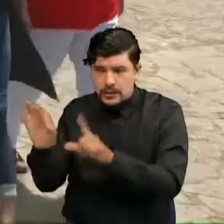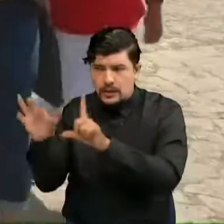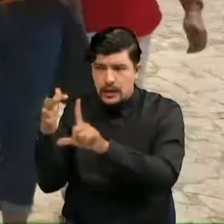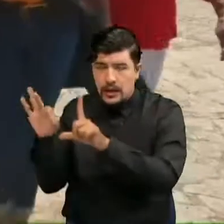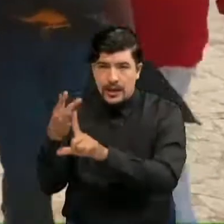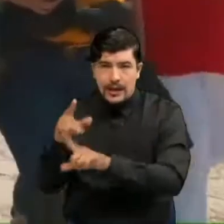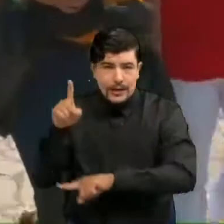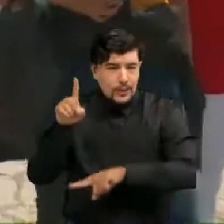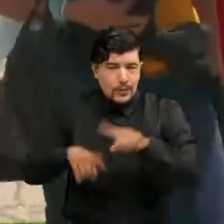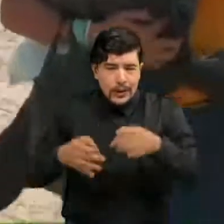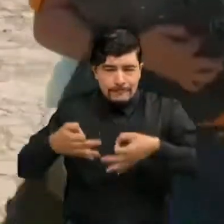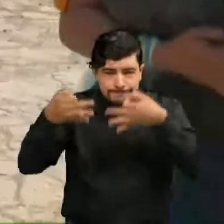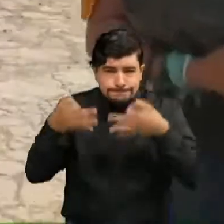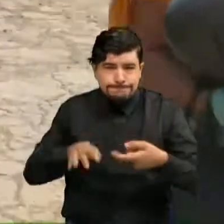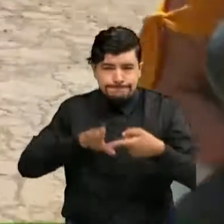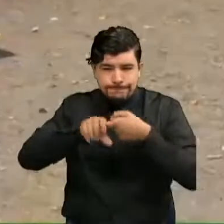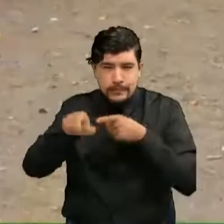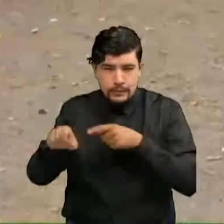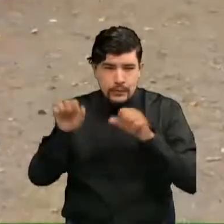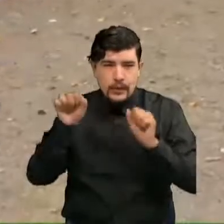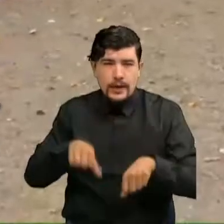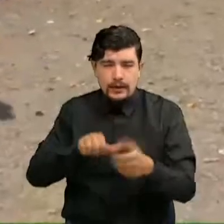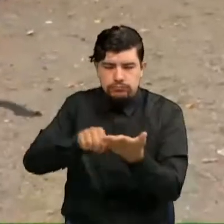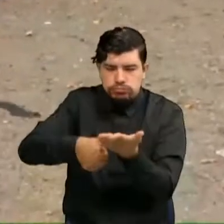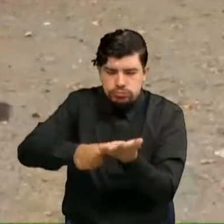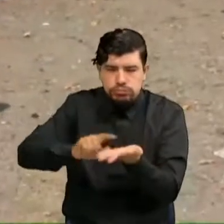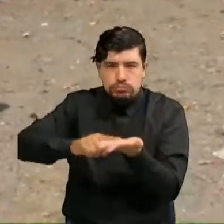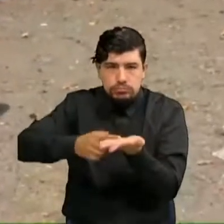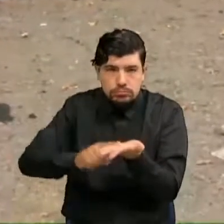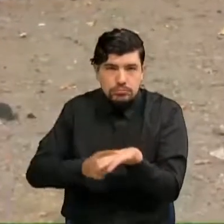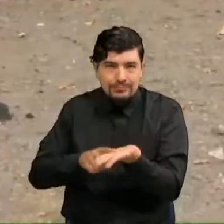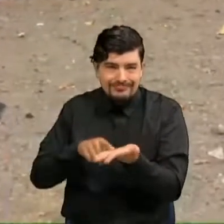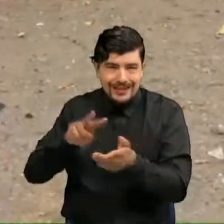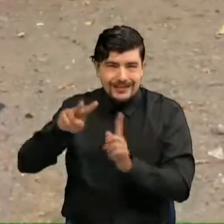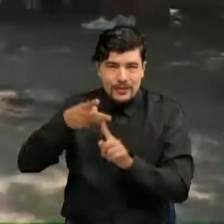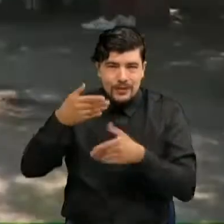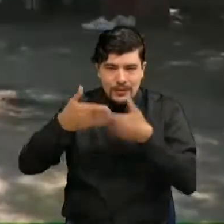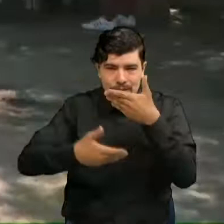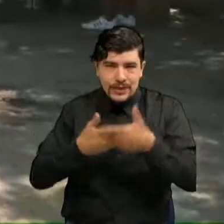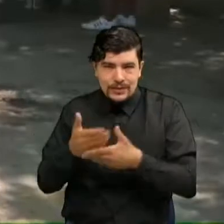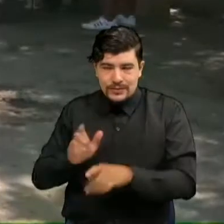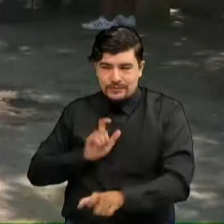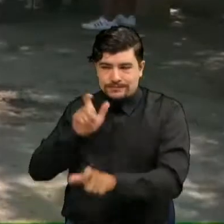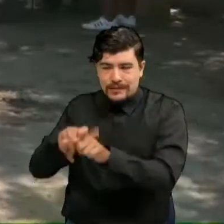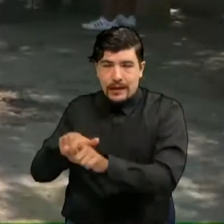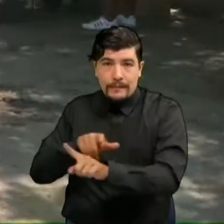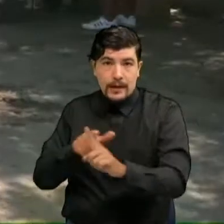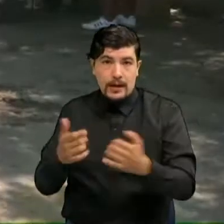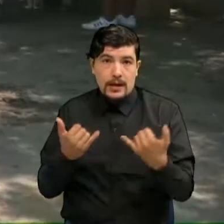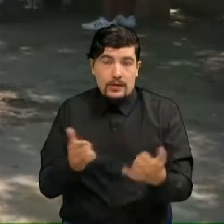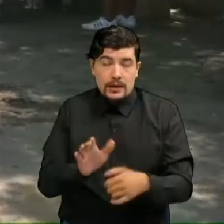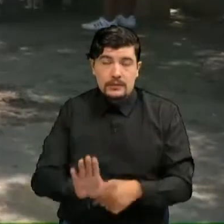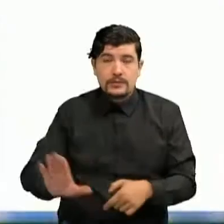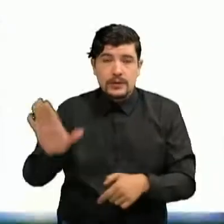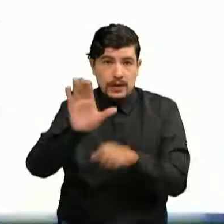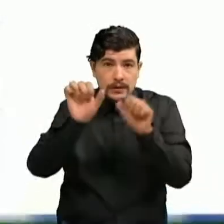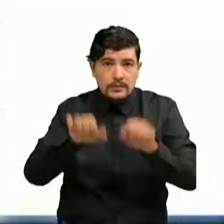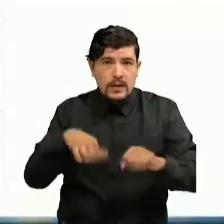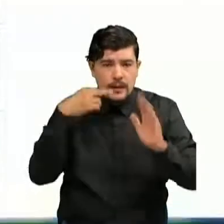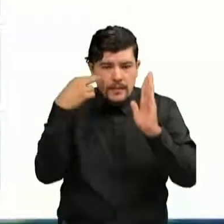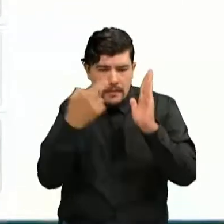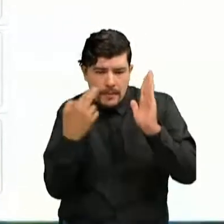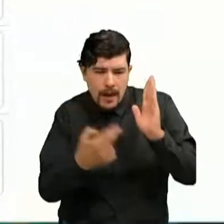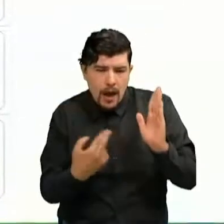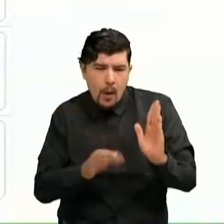no ha podido confirmar la cita para el registro biométrico presencial correspondiente a la segunda fase del trámite ahora podrá ratificar su asistencia